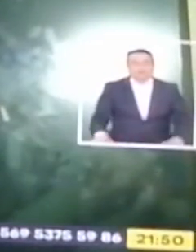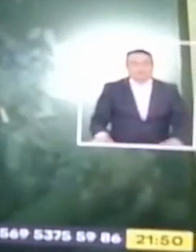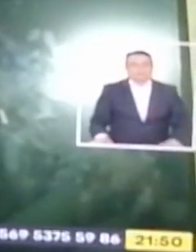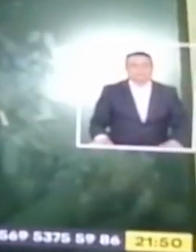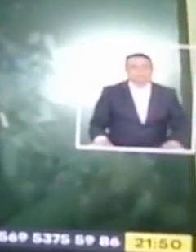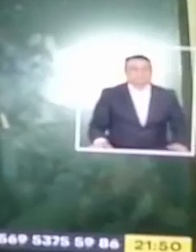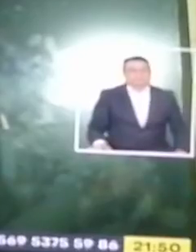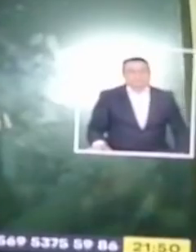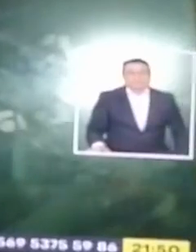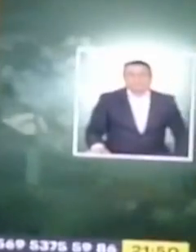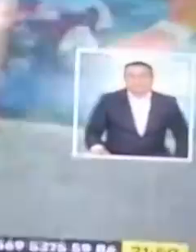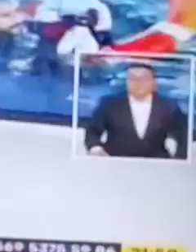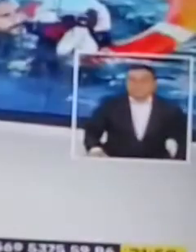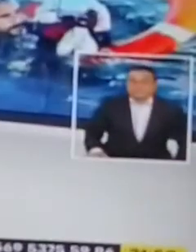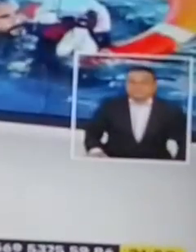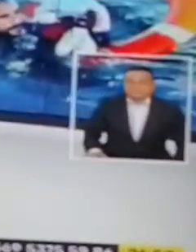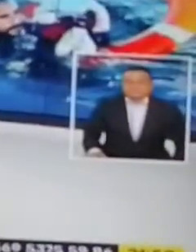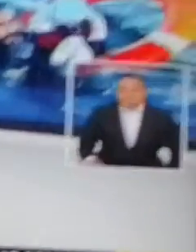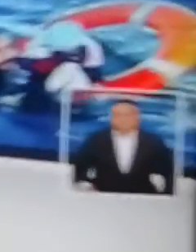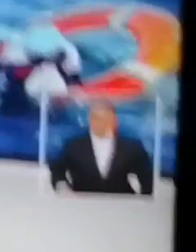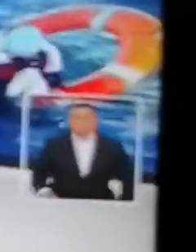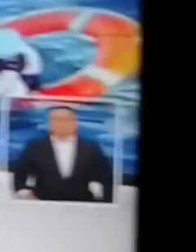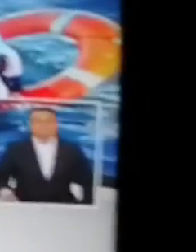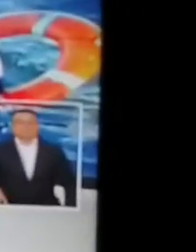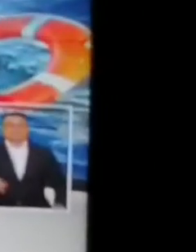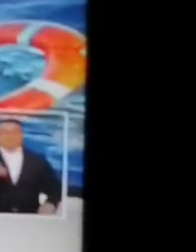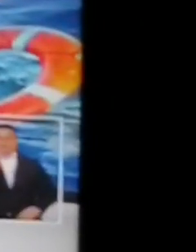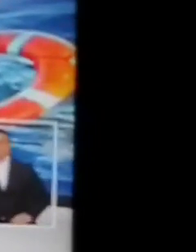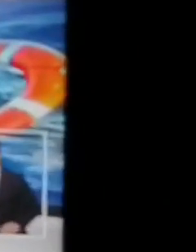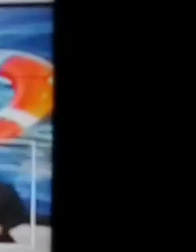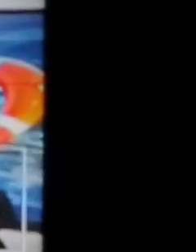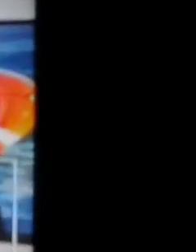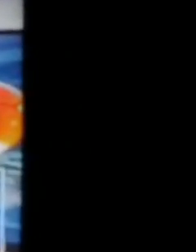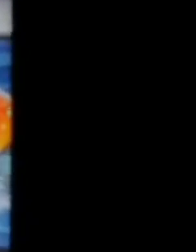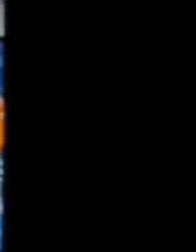Bueno, fíjense en esta imagen que está allá, ha sido...